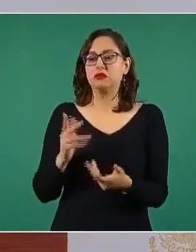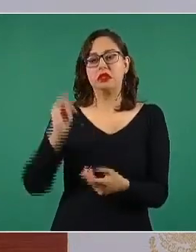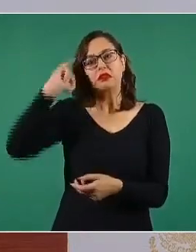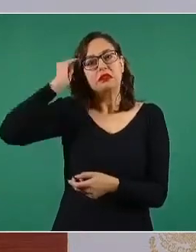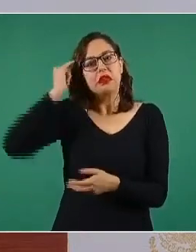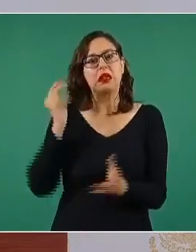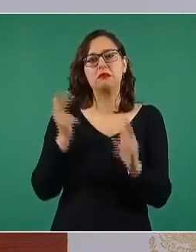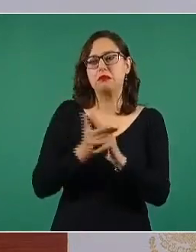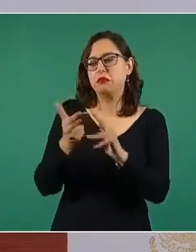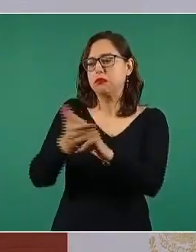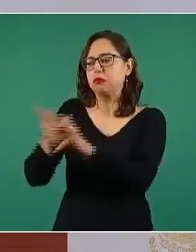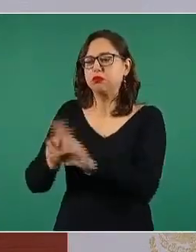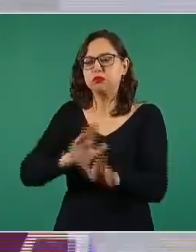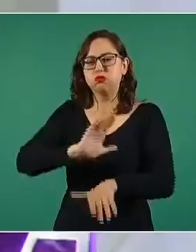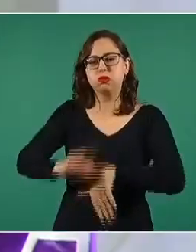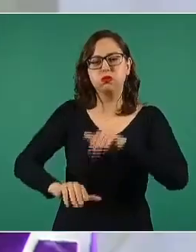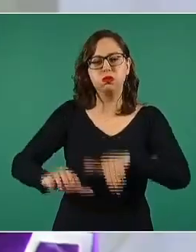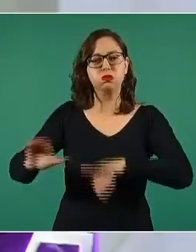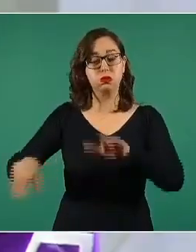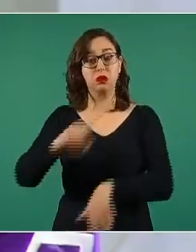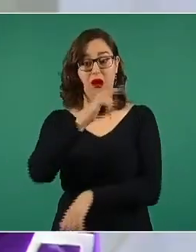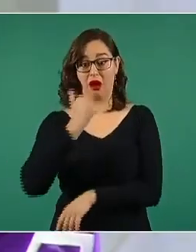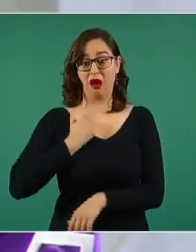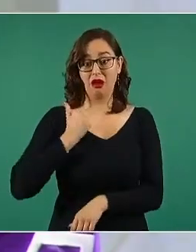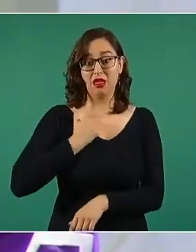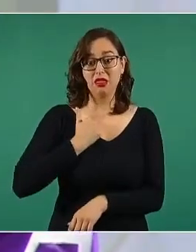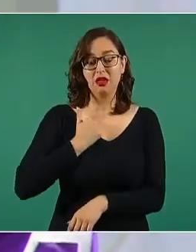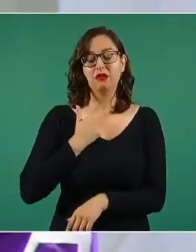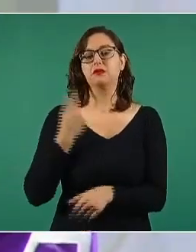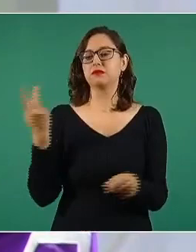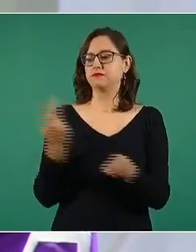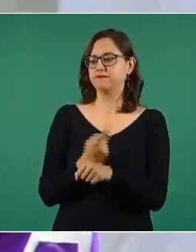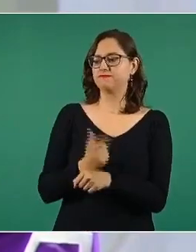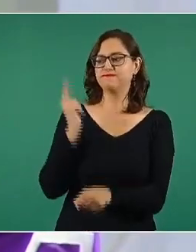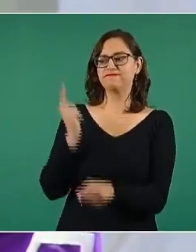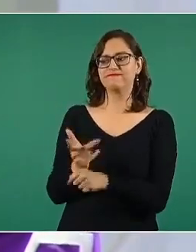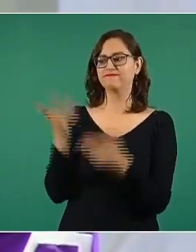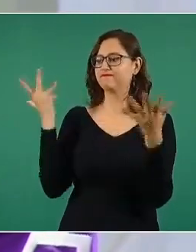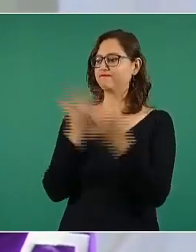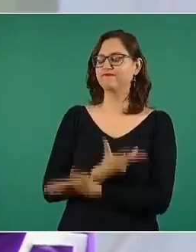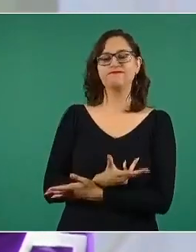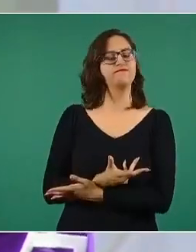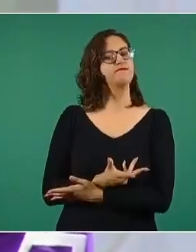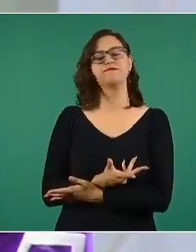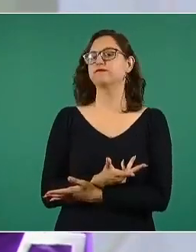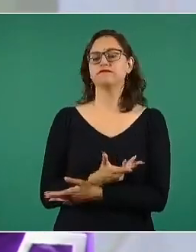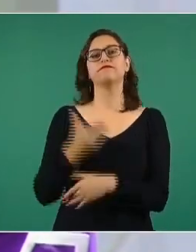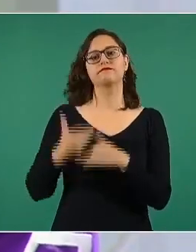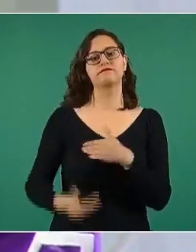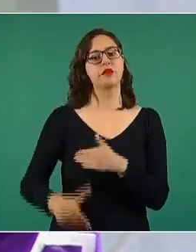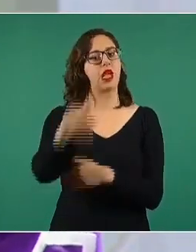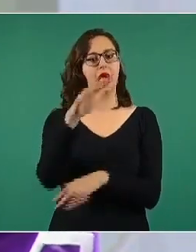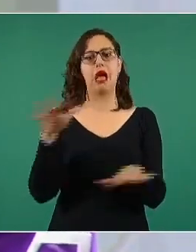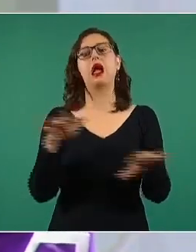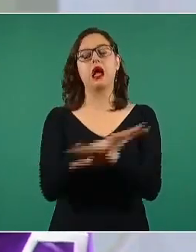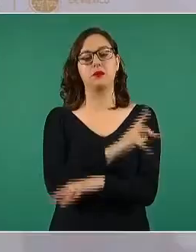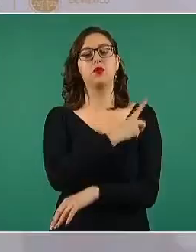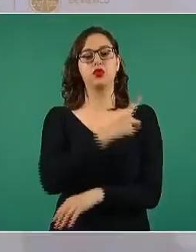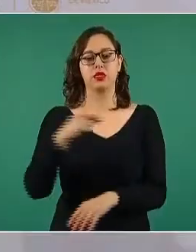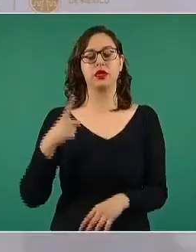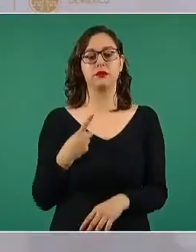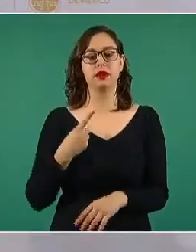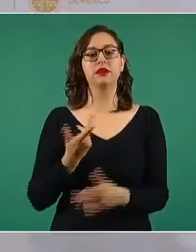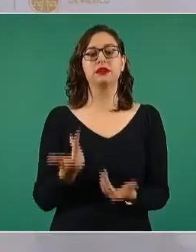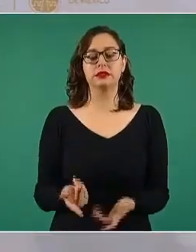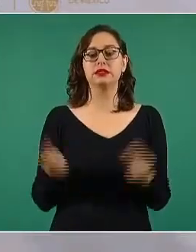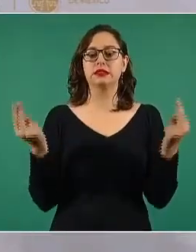Ellos fueron las semillas que plantaron para que pudiese haber un cambio en este milenio. Nuestras generaciones futuras merecen